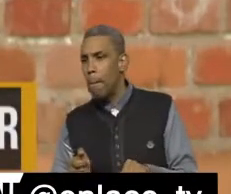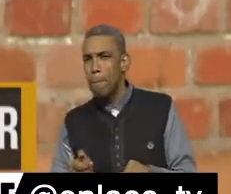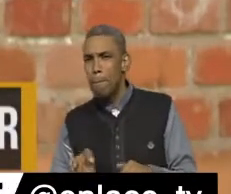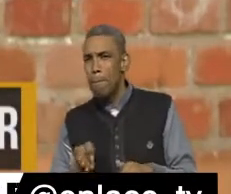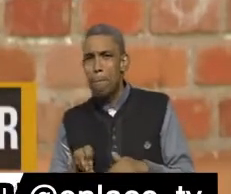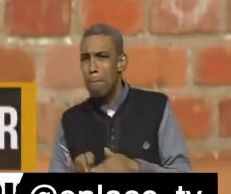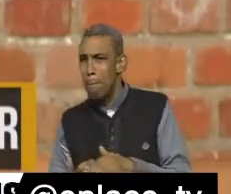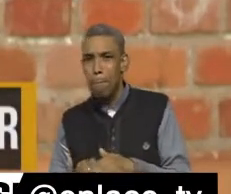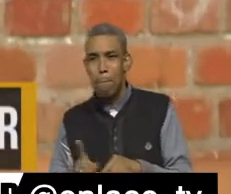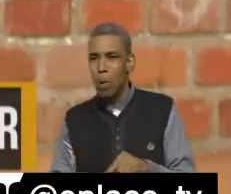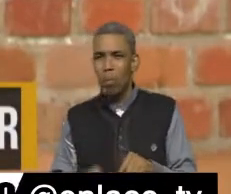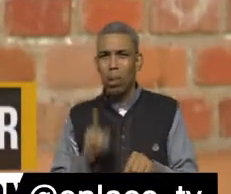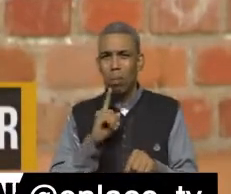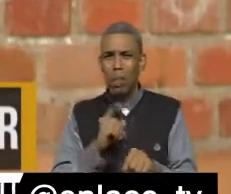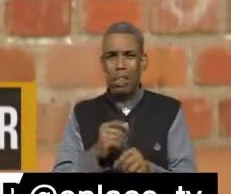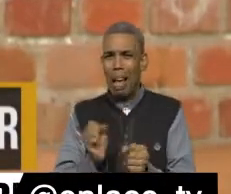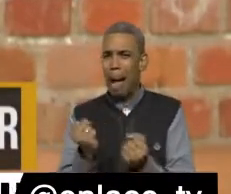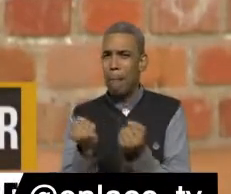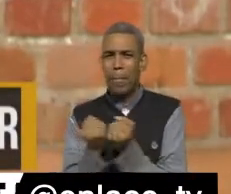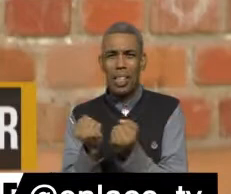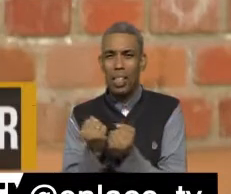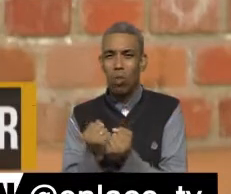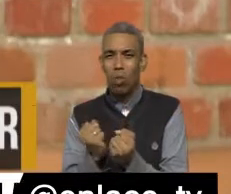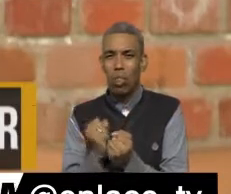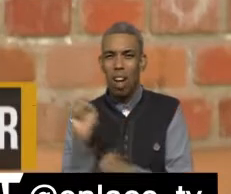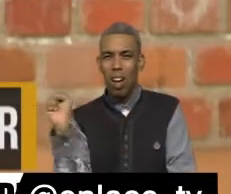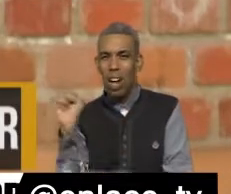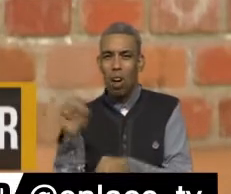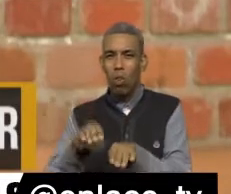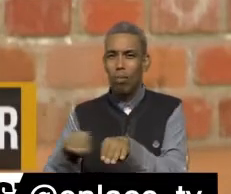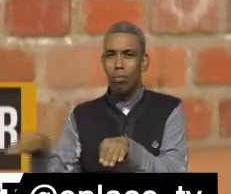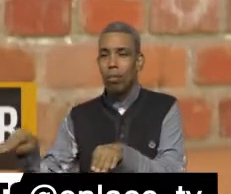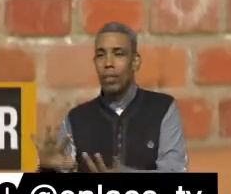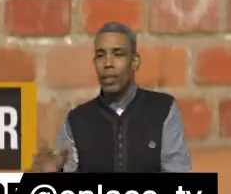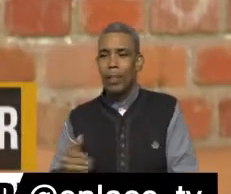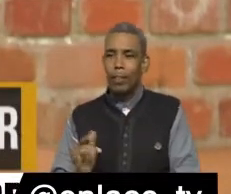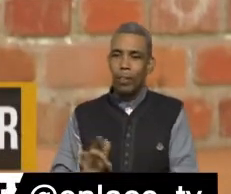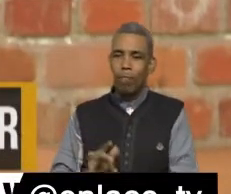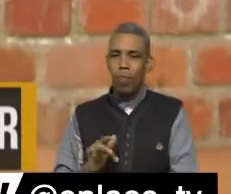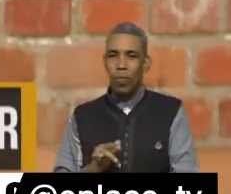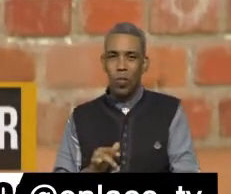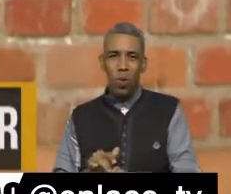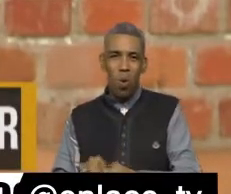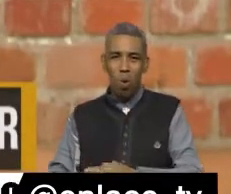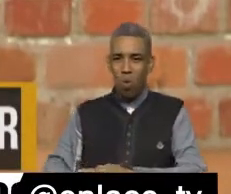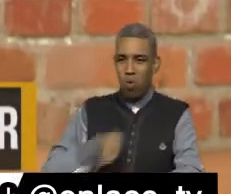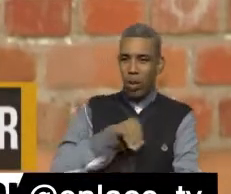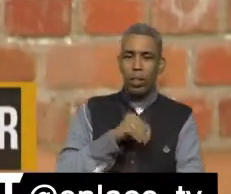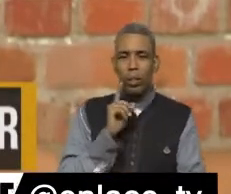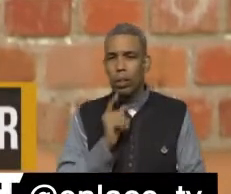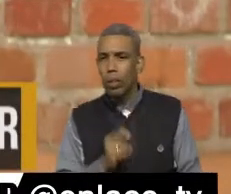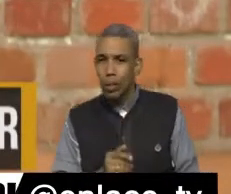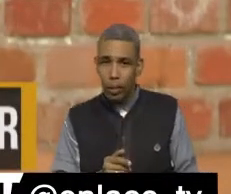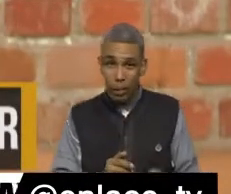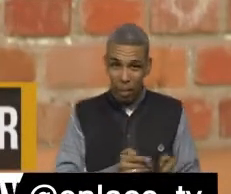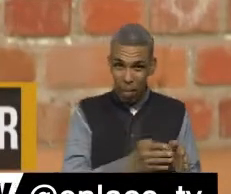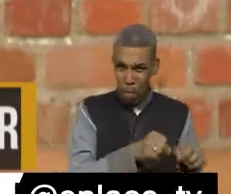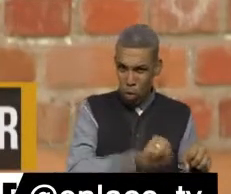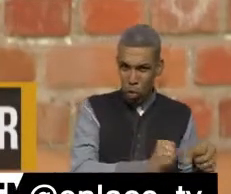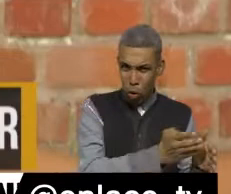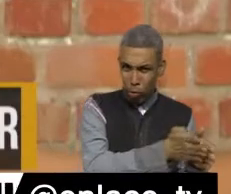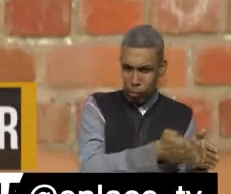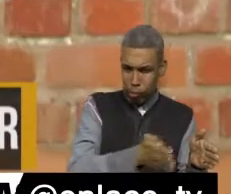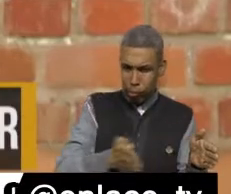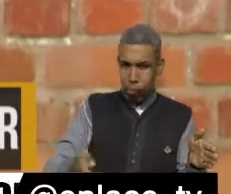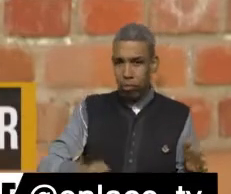que dejarla parqueada junto con otra cantidad de motocicletas ahí en la parte de afuera del colegio. Cuando él salió sobre las 8:10 de la noche, de la primera hora de